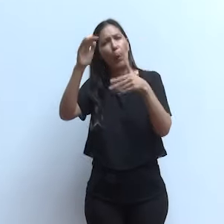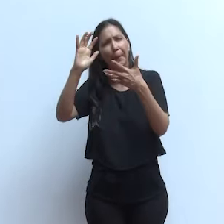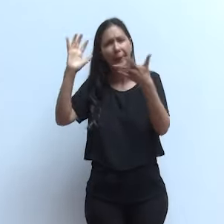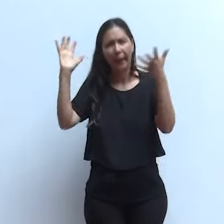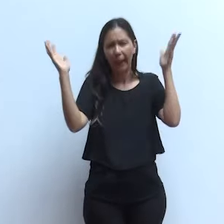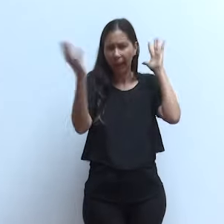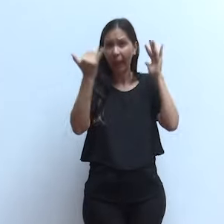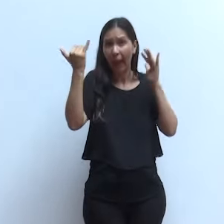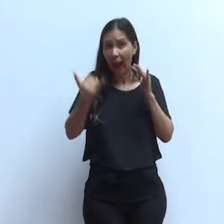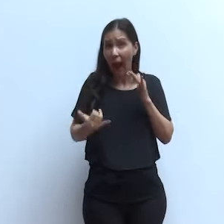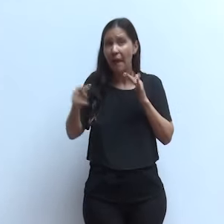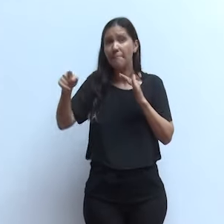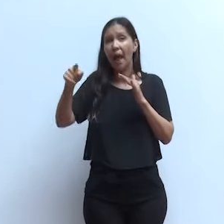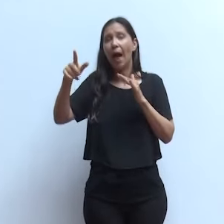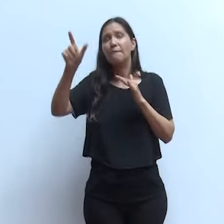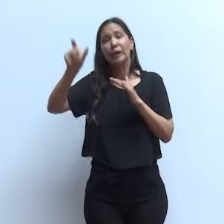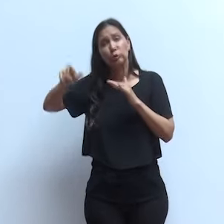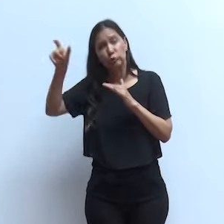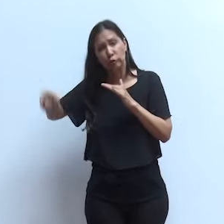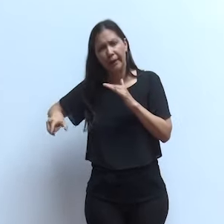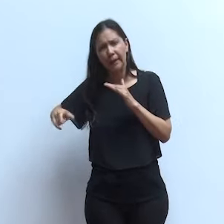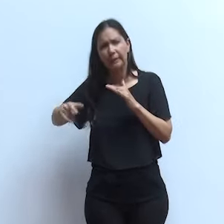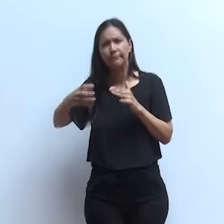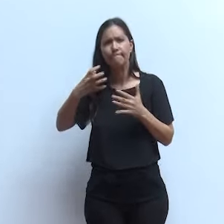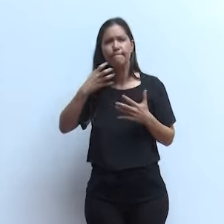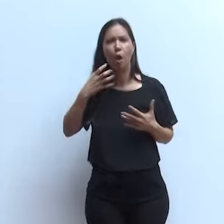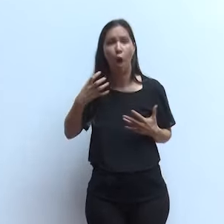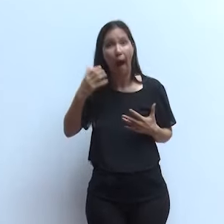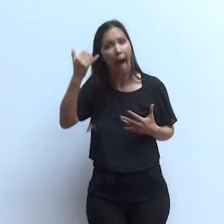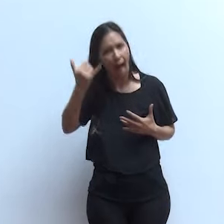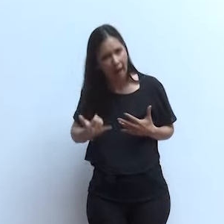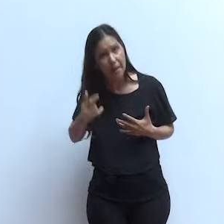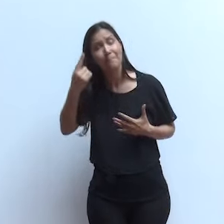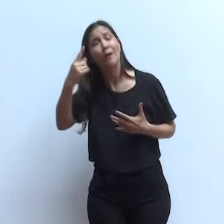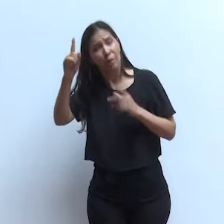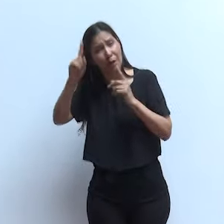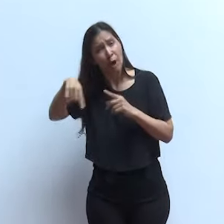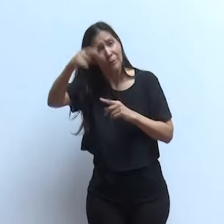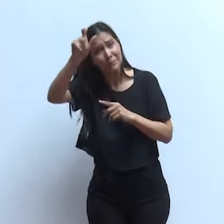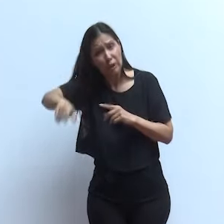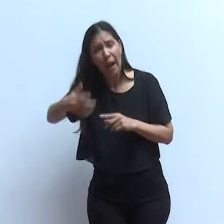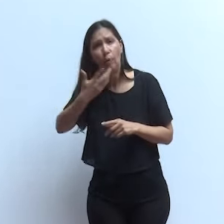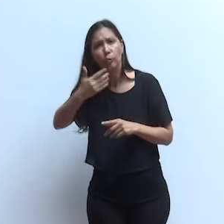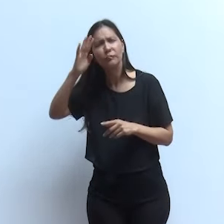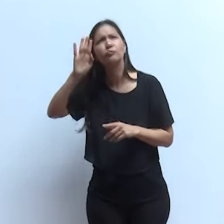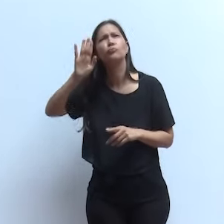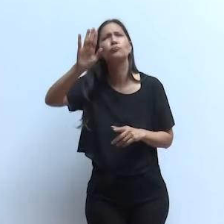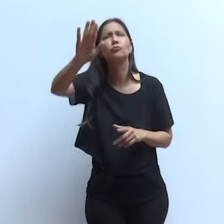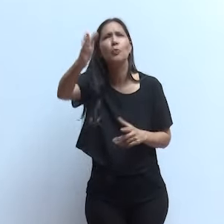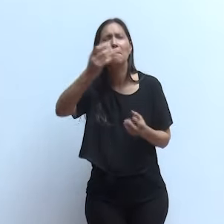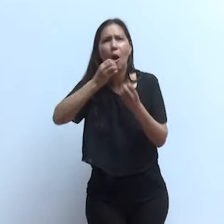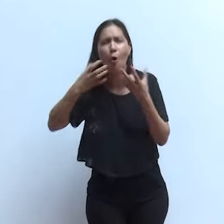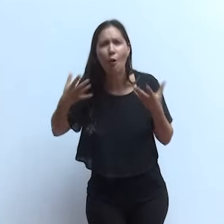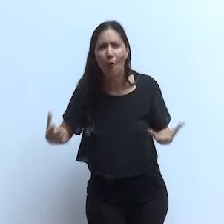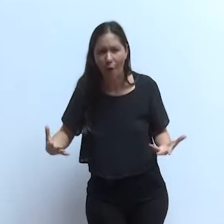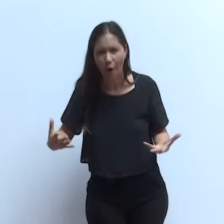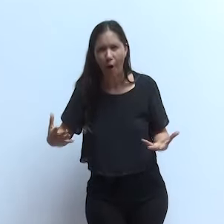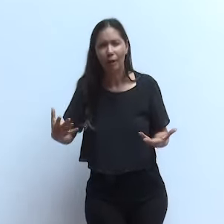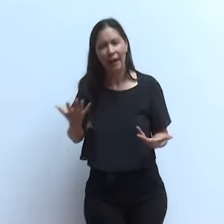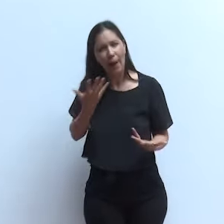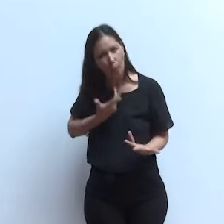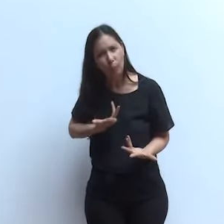de rabia pero también hay lugar para los que tienen esperanza y quieren estar esperanzados o les conviene estar esperanzados